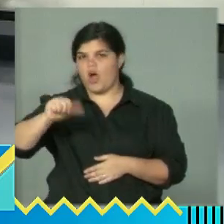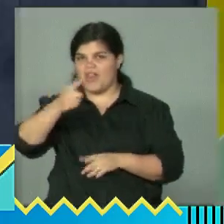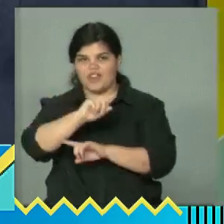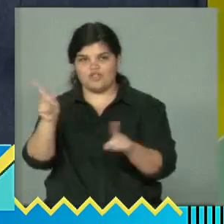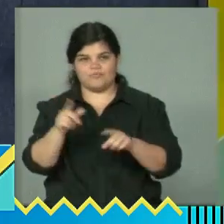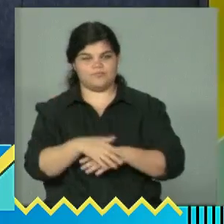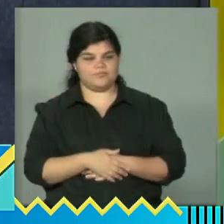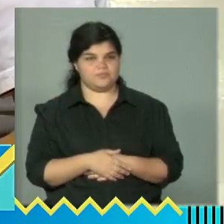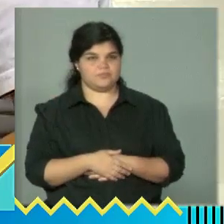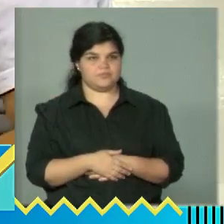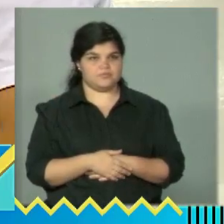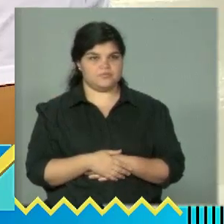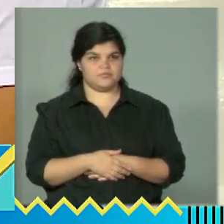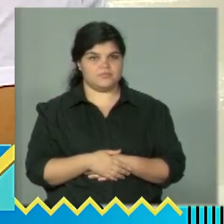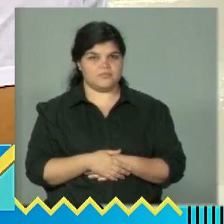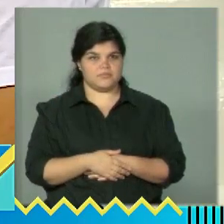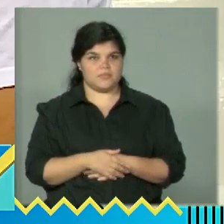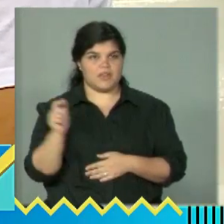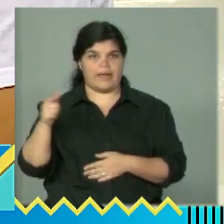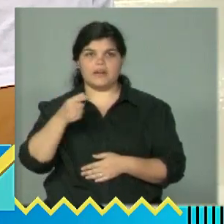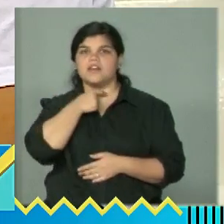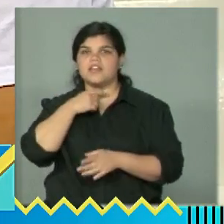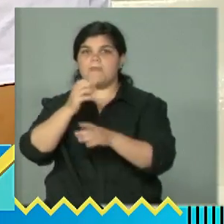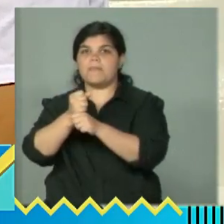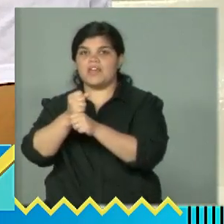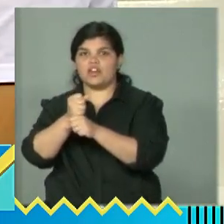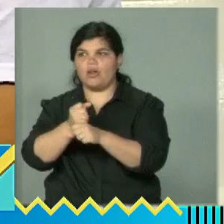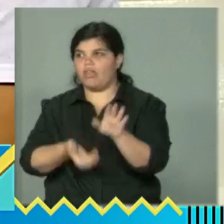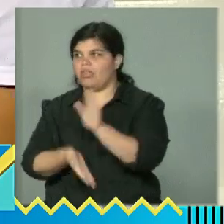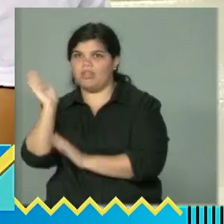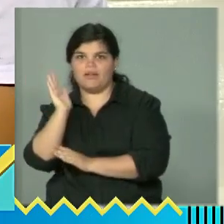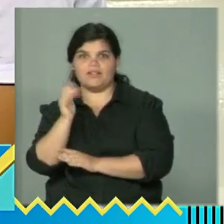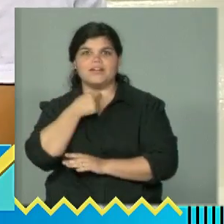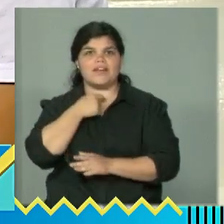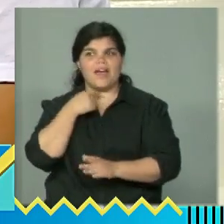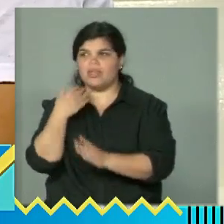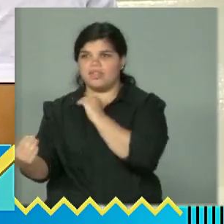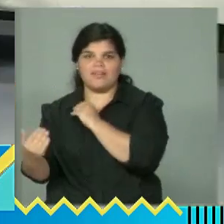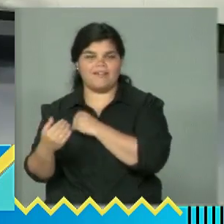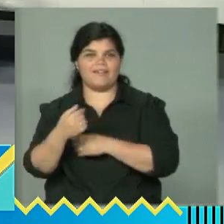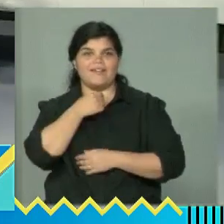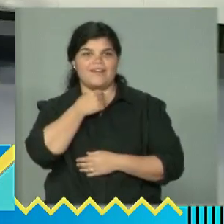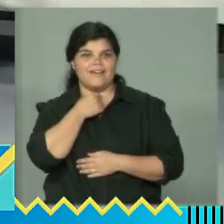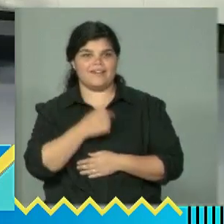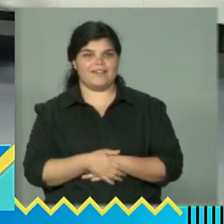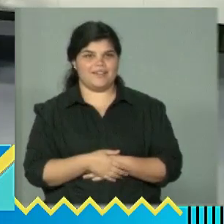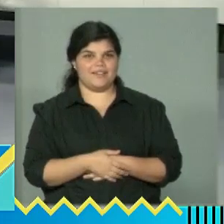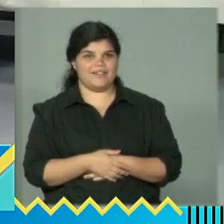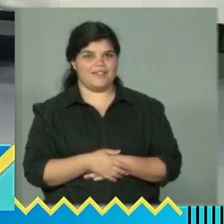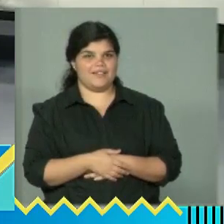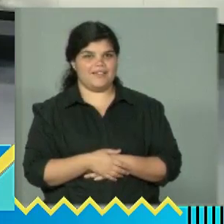salimos afuera y el Francesco en un momento se quería tomar el micro. No, se quería ir. No, se quería